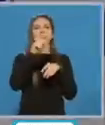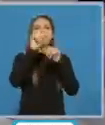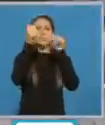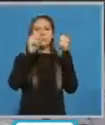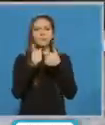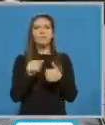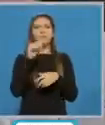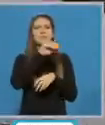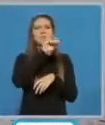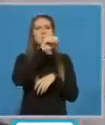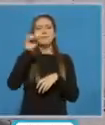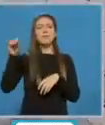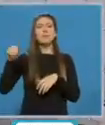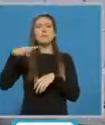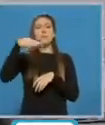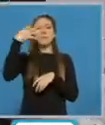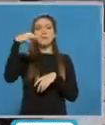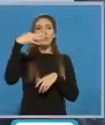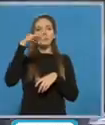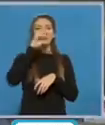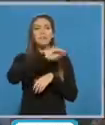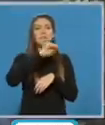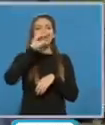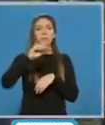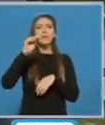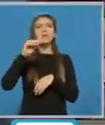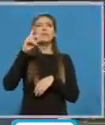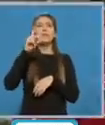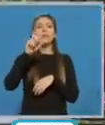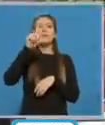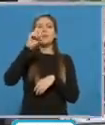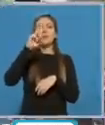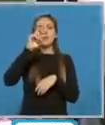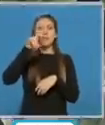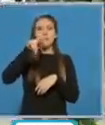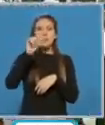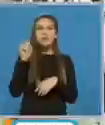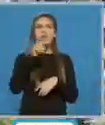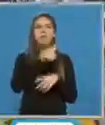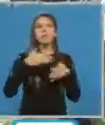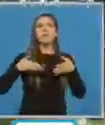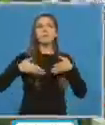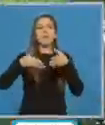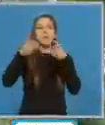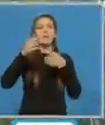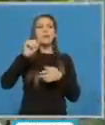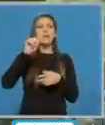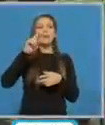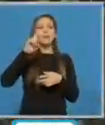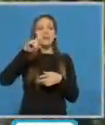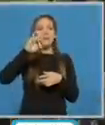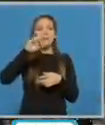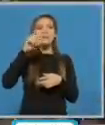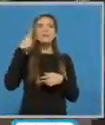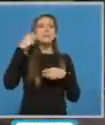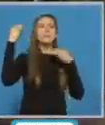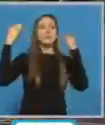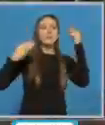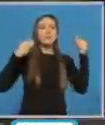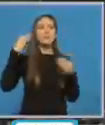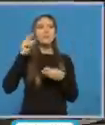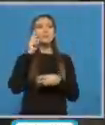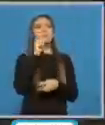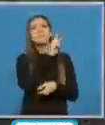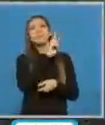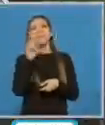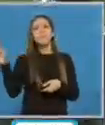es, 14 esculturas de bronce de Leonora Carrington se instalan en esta avenida para ser un gran museo urbano del que puedes